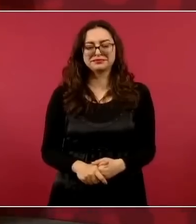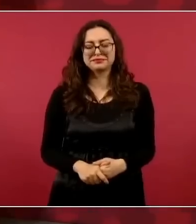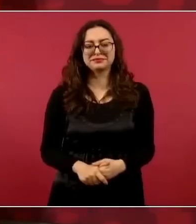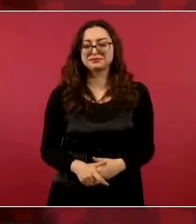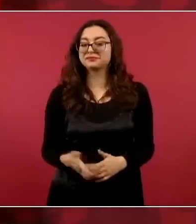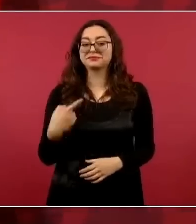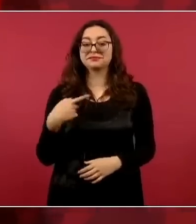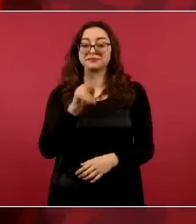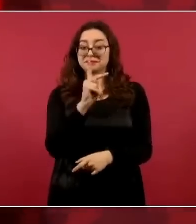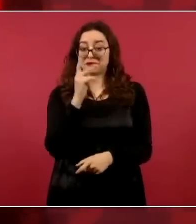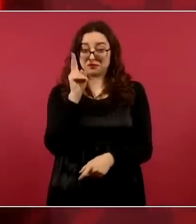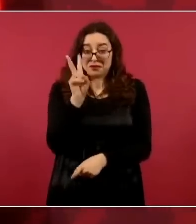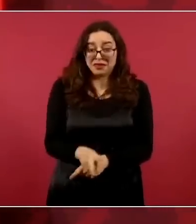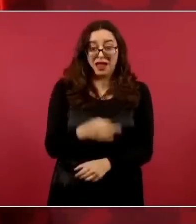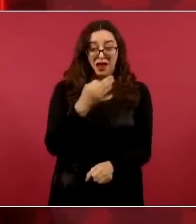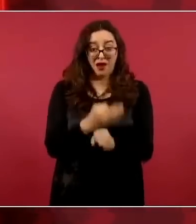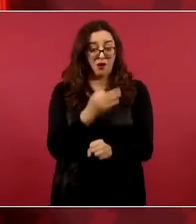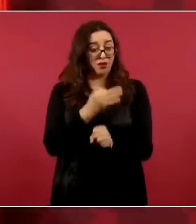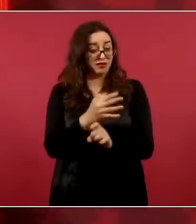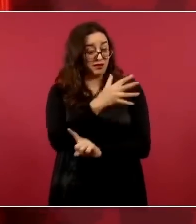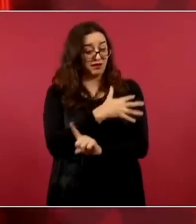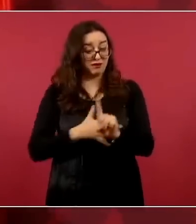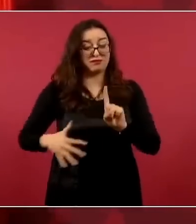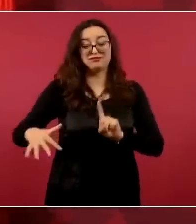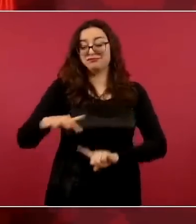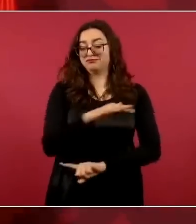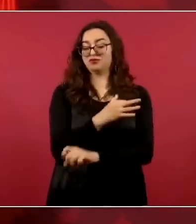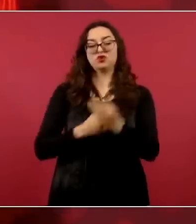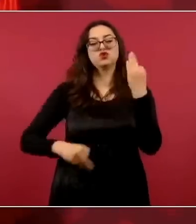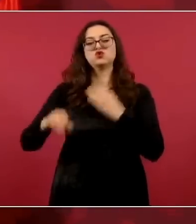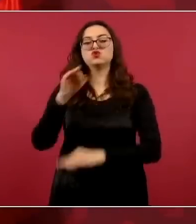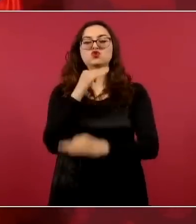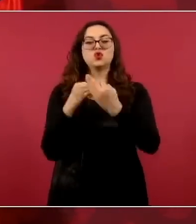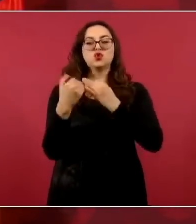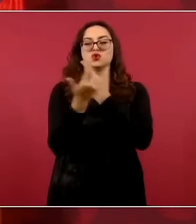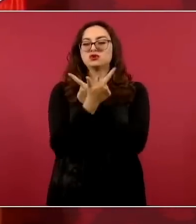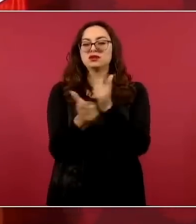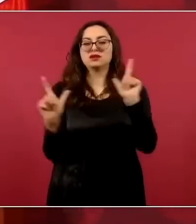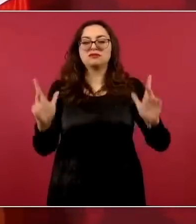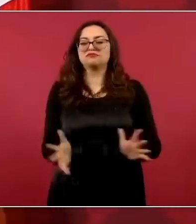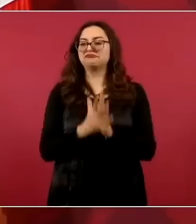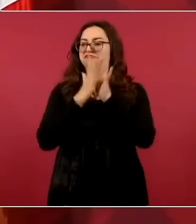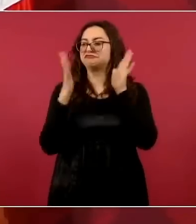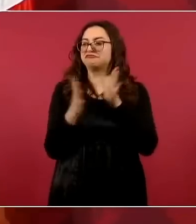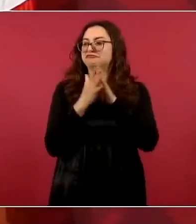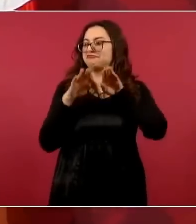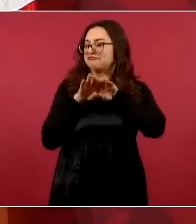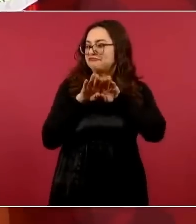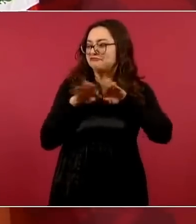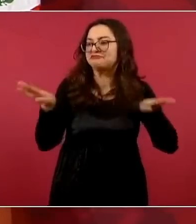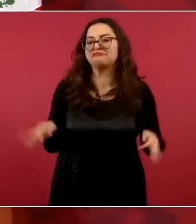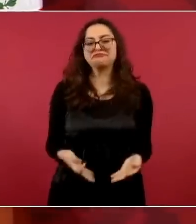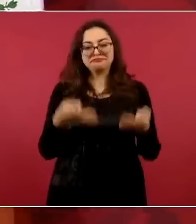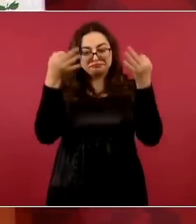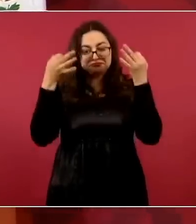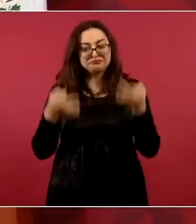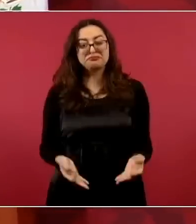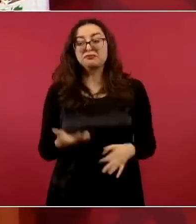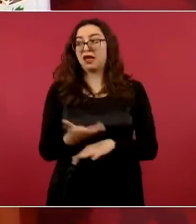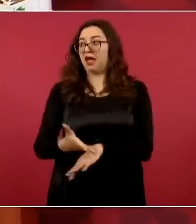un ambiente de libertades y de democracia en México como ahora.